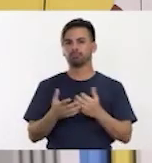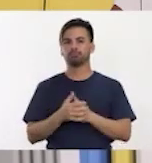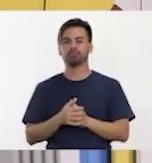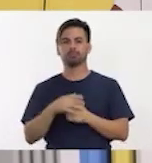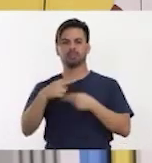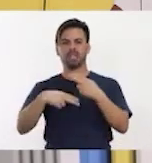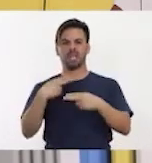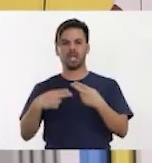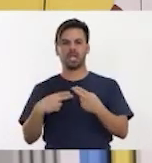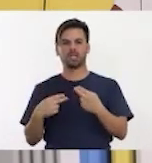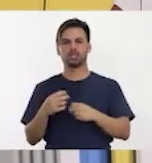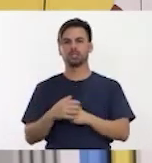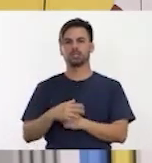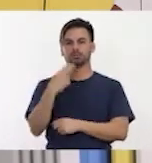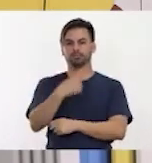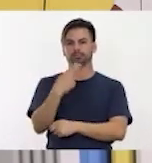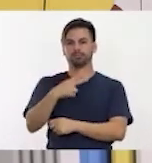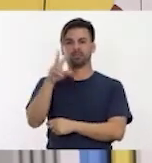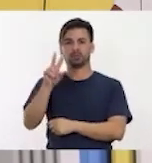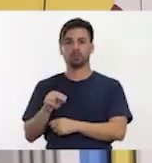revolución prospere.